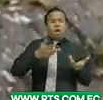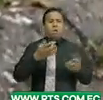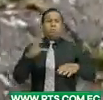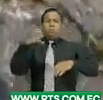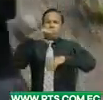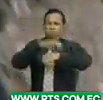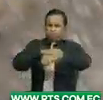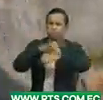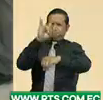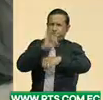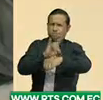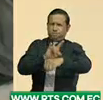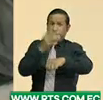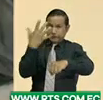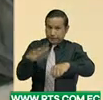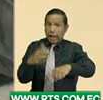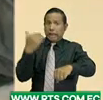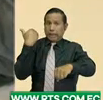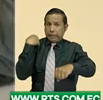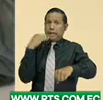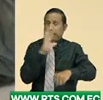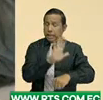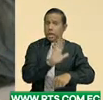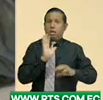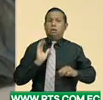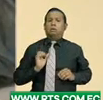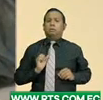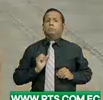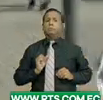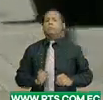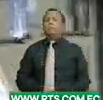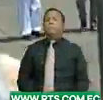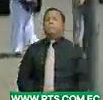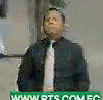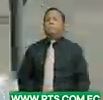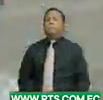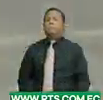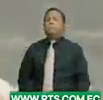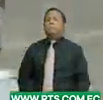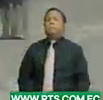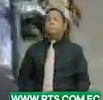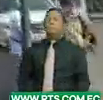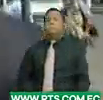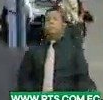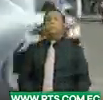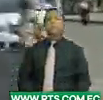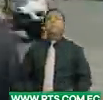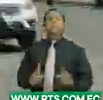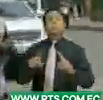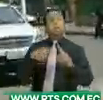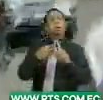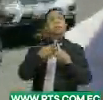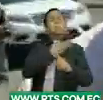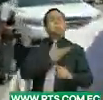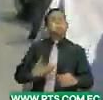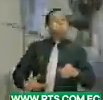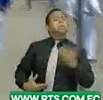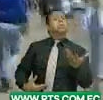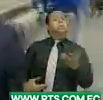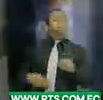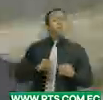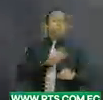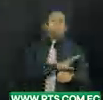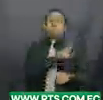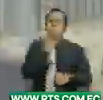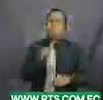el 3 de junio se descubrió un arma de fuego y municiones. Contra el expresidente es la presentación periódica y el grillete que ya tenía por otra medida, entonces